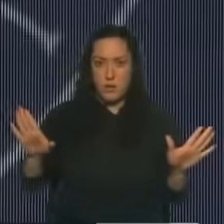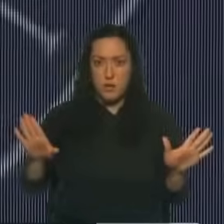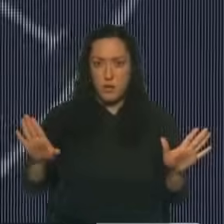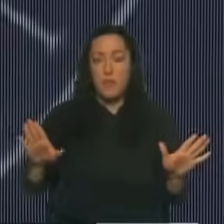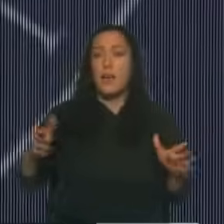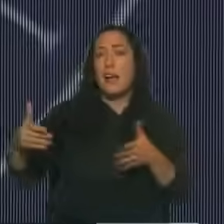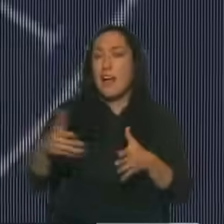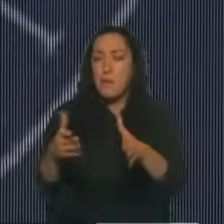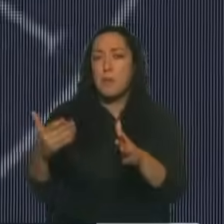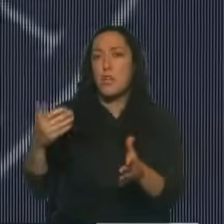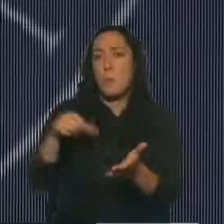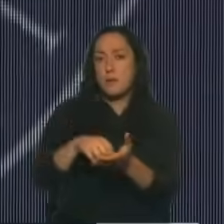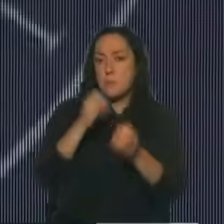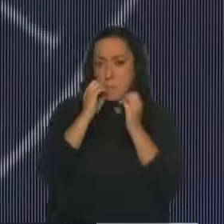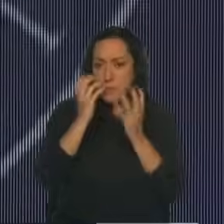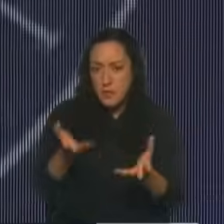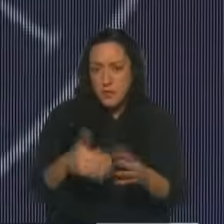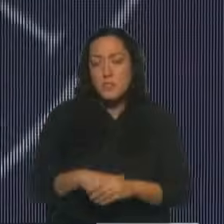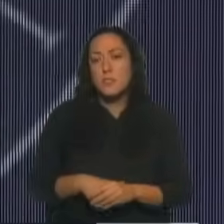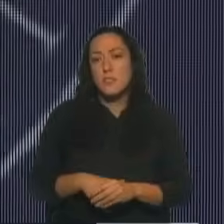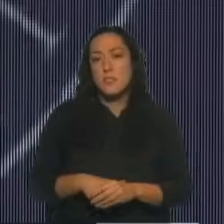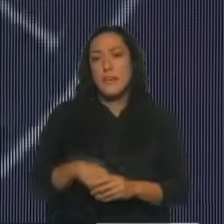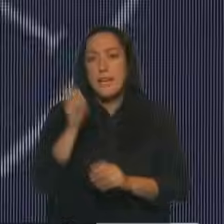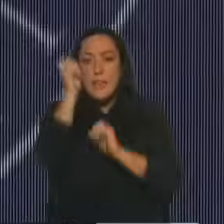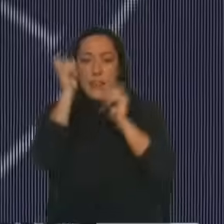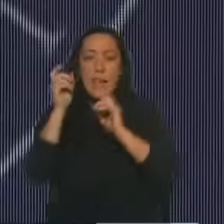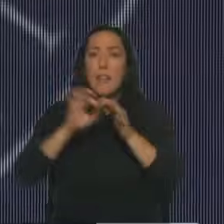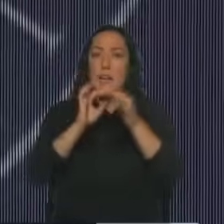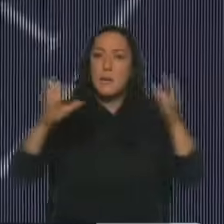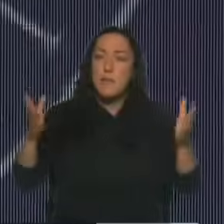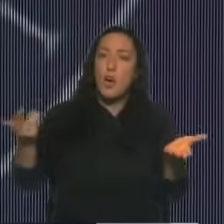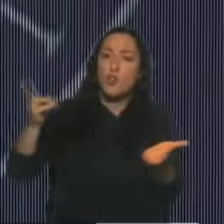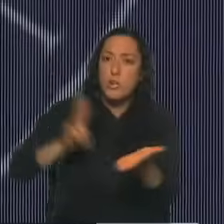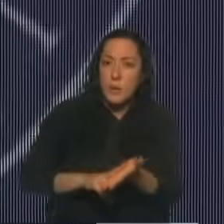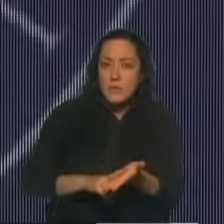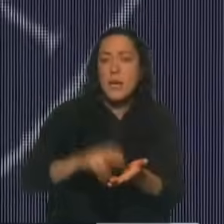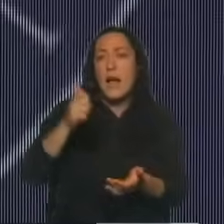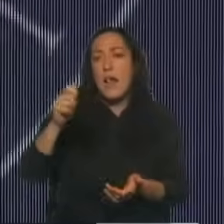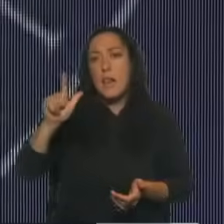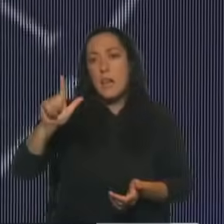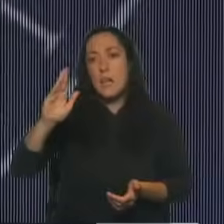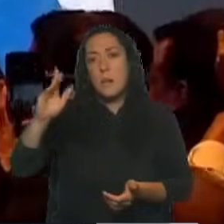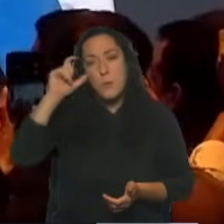este país. Hoy volvemos a abrazar las ideas de la libertad, las ideas de Alberdi.